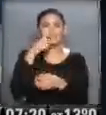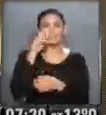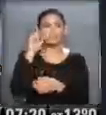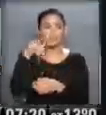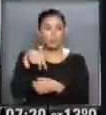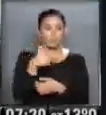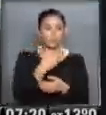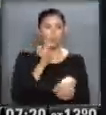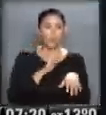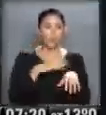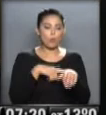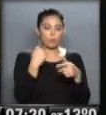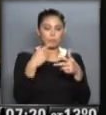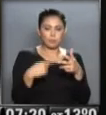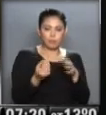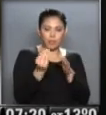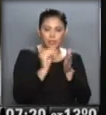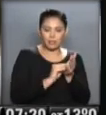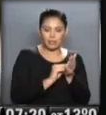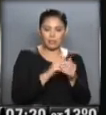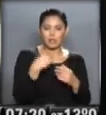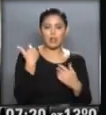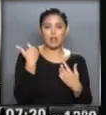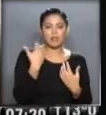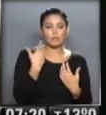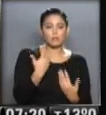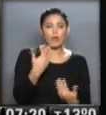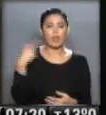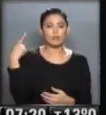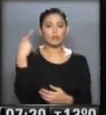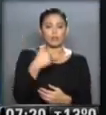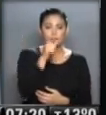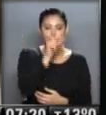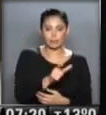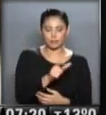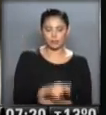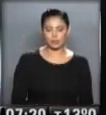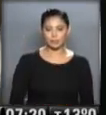paradójicamente por sus consecuencias y efectos provoca un enorme perjuicio a su defendido.